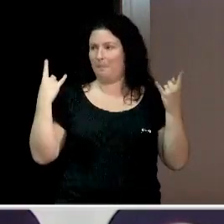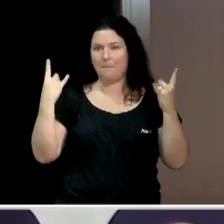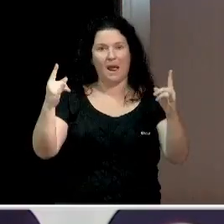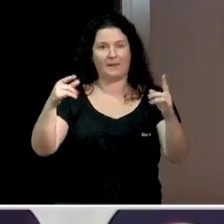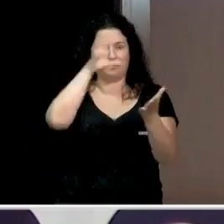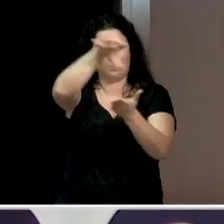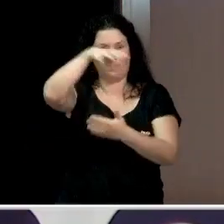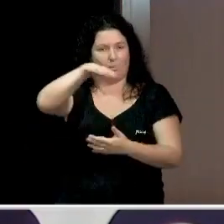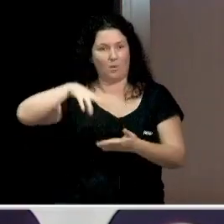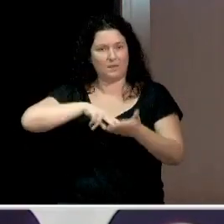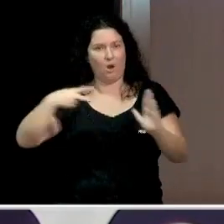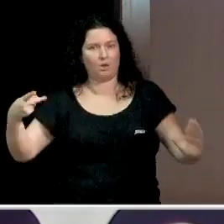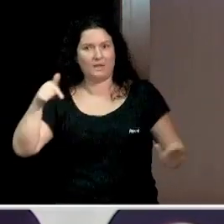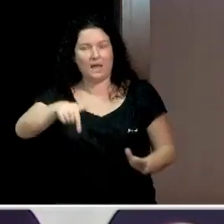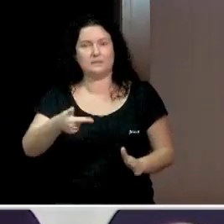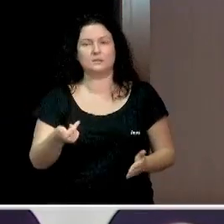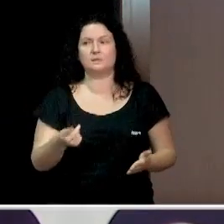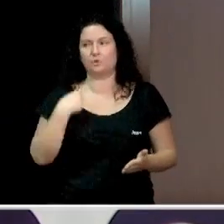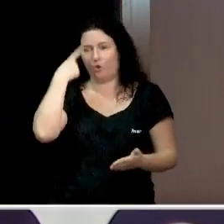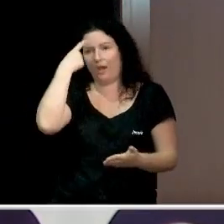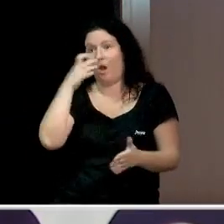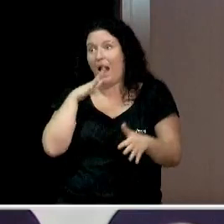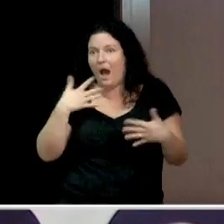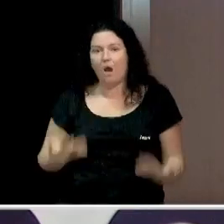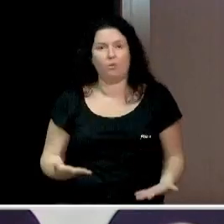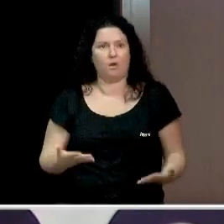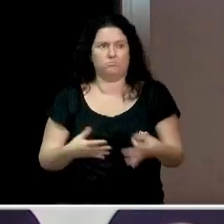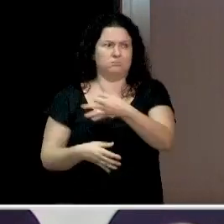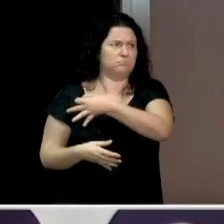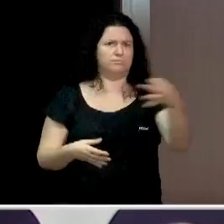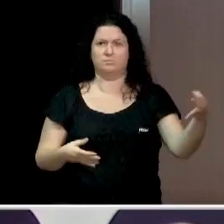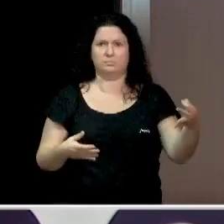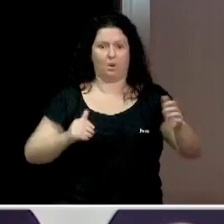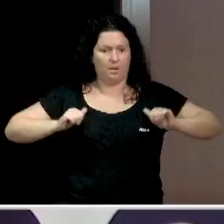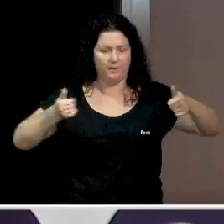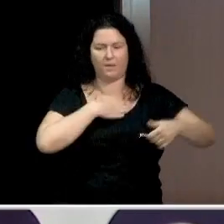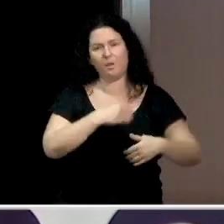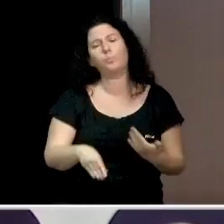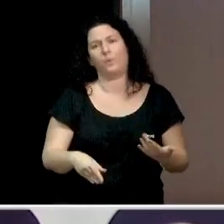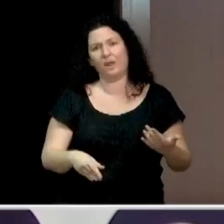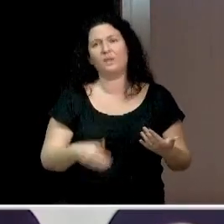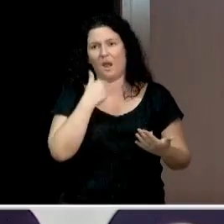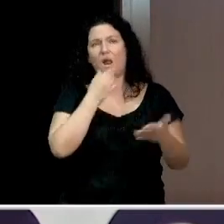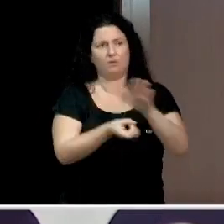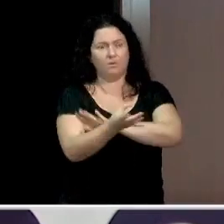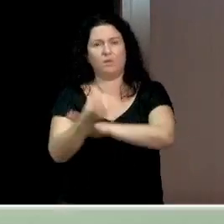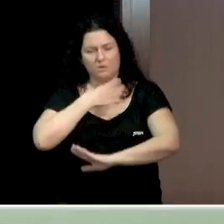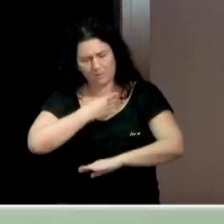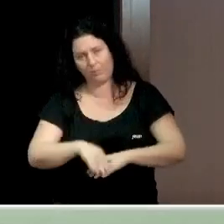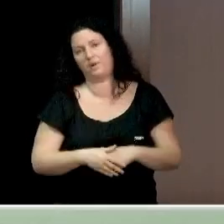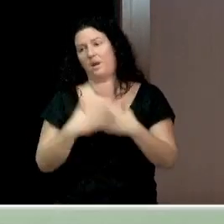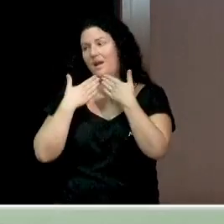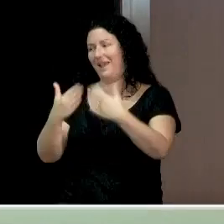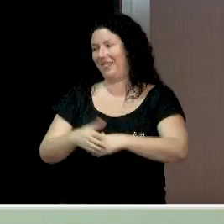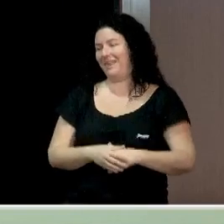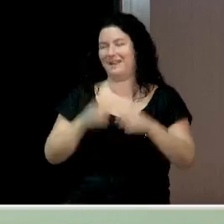tecnológicos, y están vamos, en una posición envidiable para acometer esa función, esa tarea. Muchas